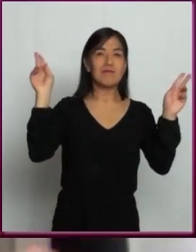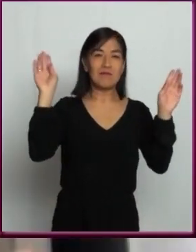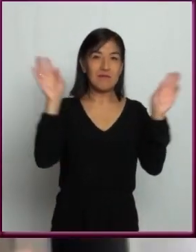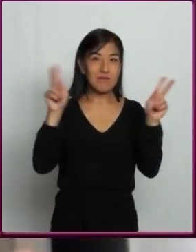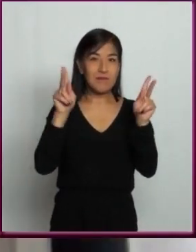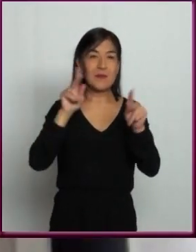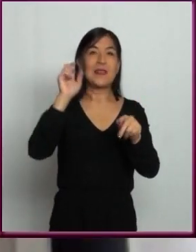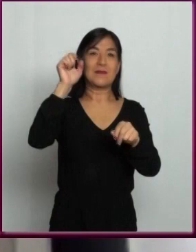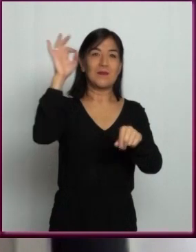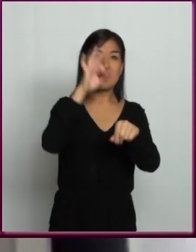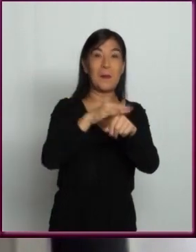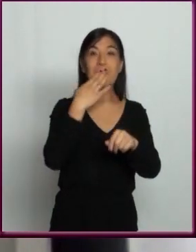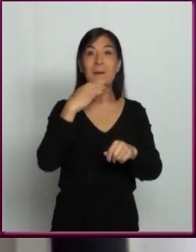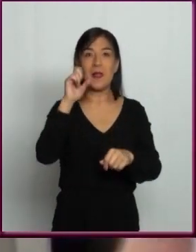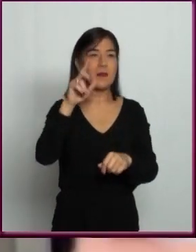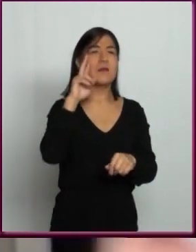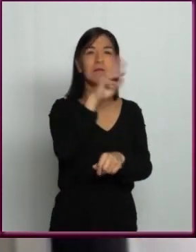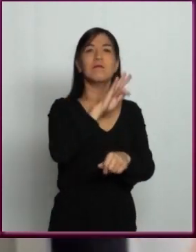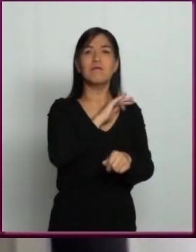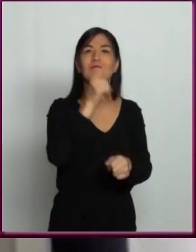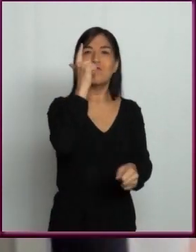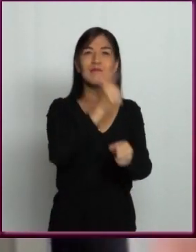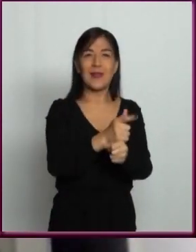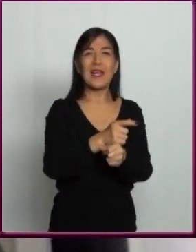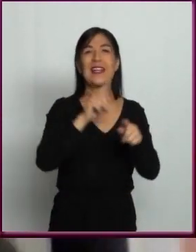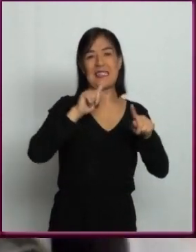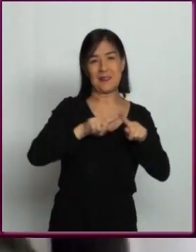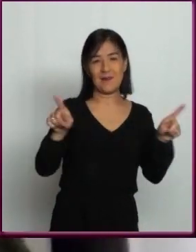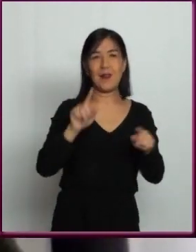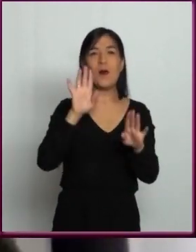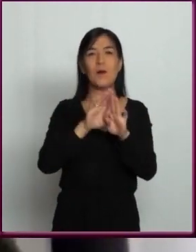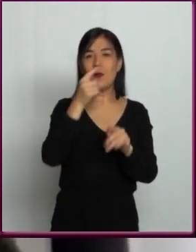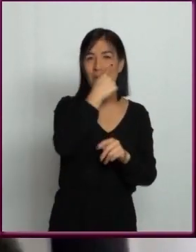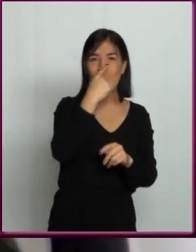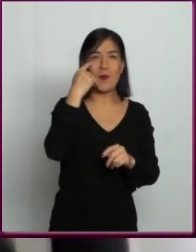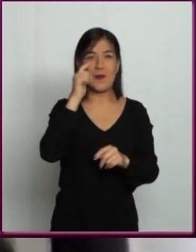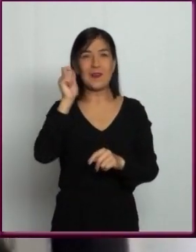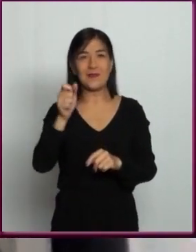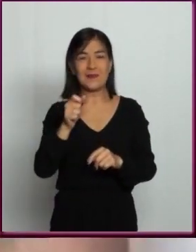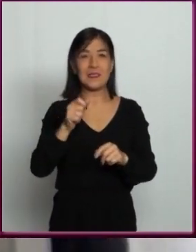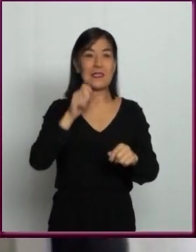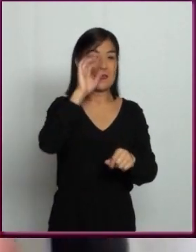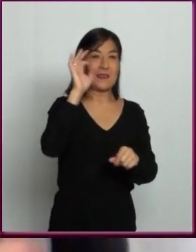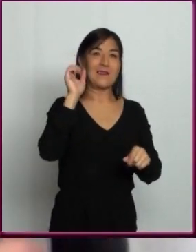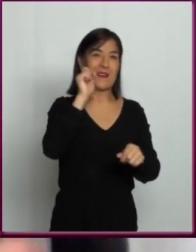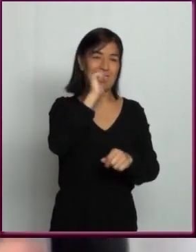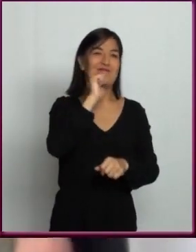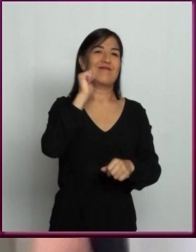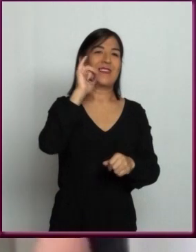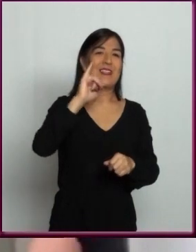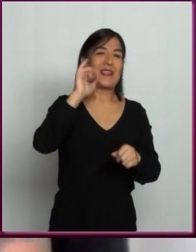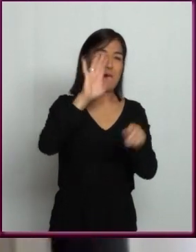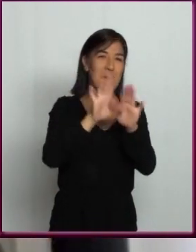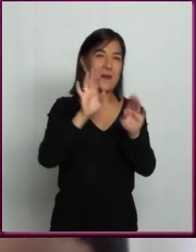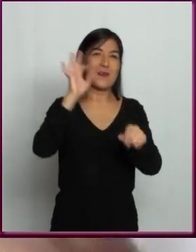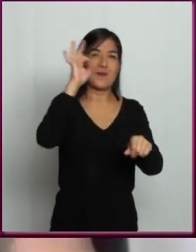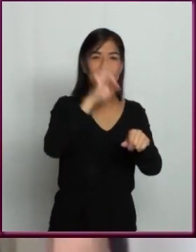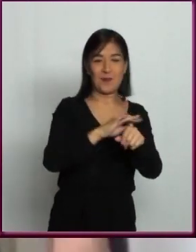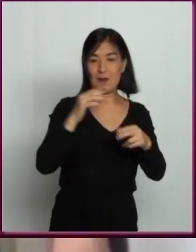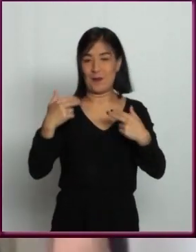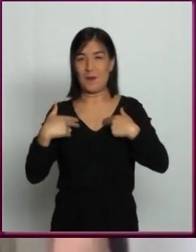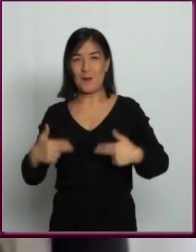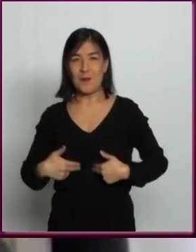cuenta esta diferencia de los ojos entre vertebrados e insectos se debe principalmente a que